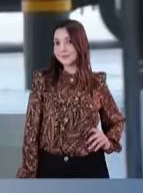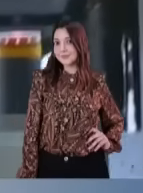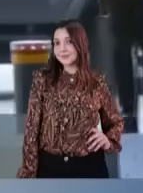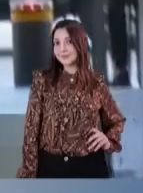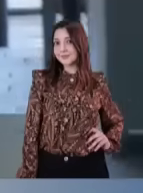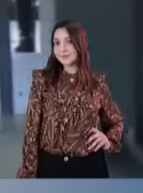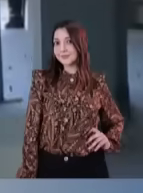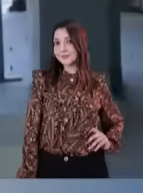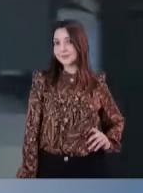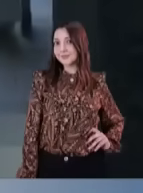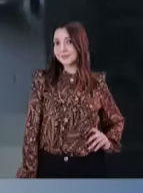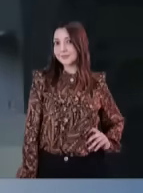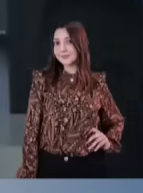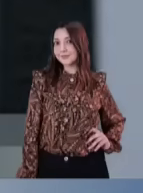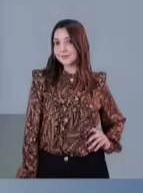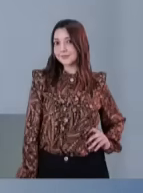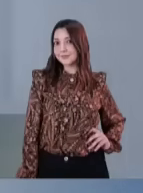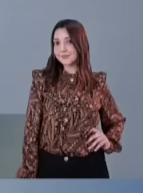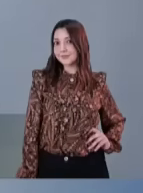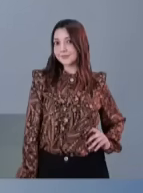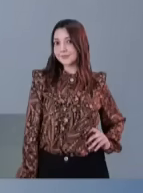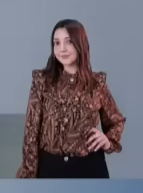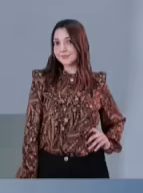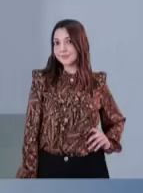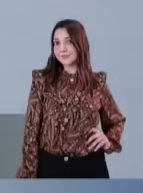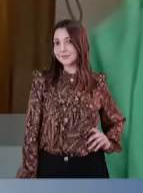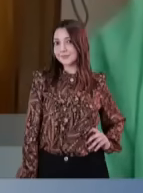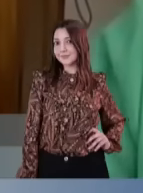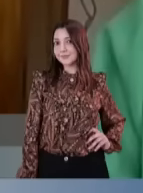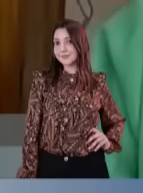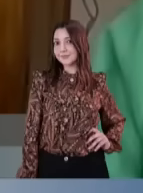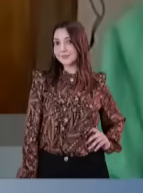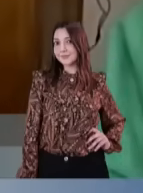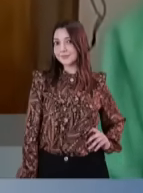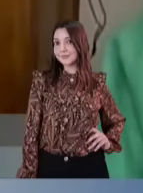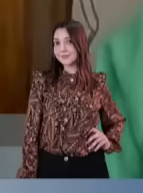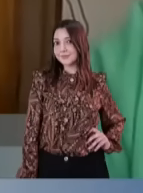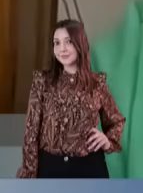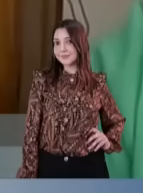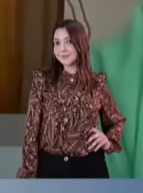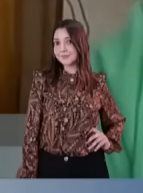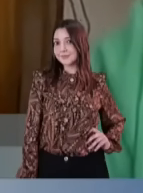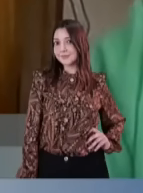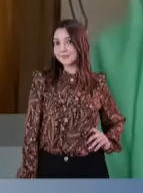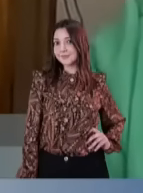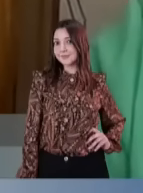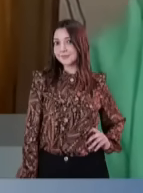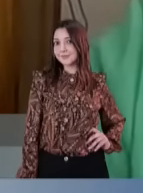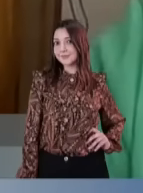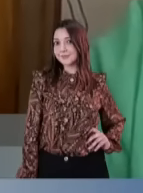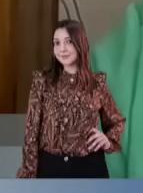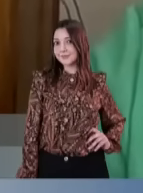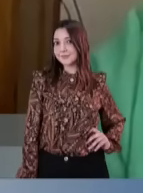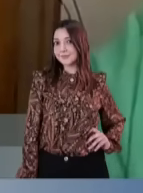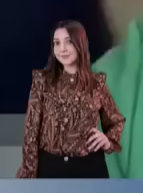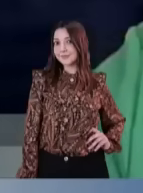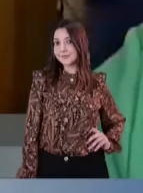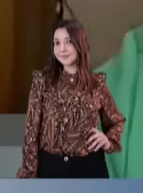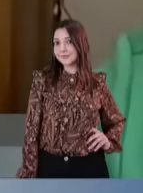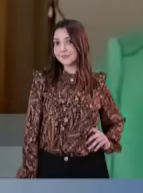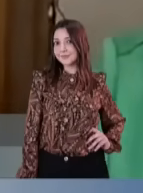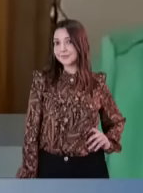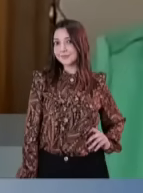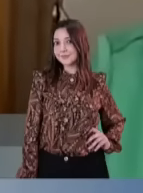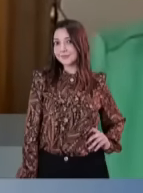comunicacional, actualizar el programa de gobierno. Actualizar. Ya, esa es una palabra elegante, ¿no es cierto? Uh-huh.